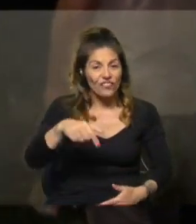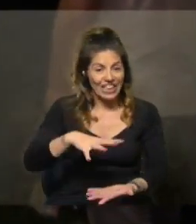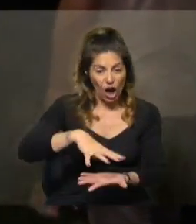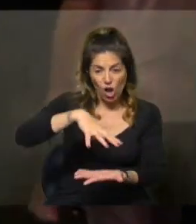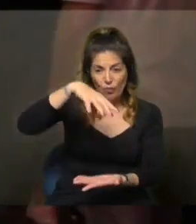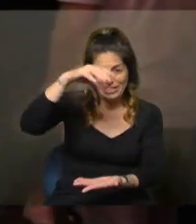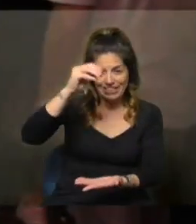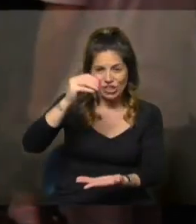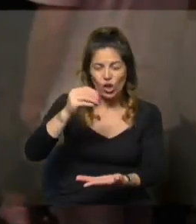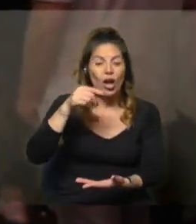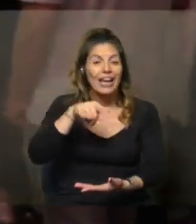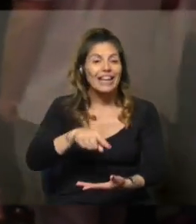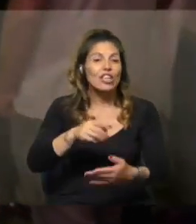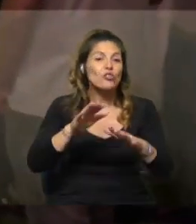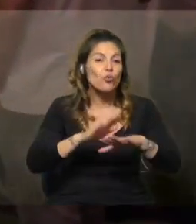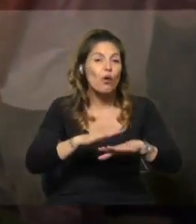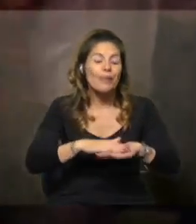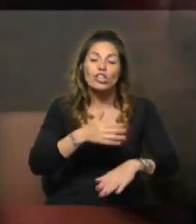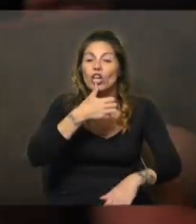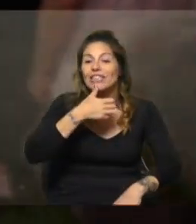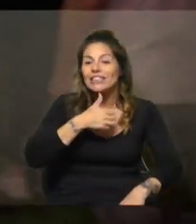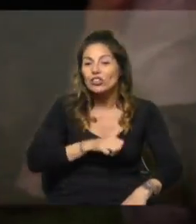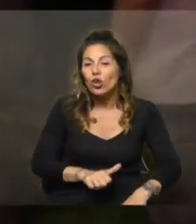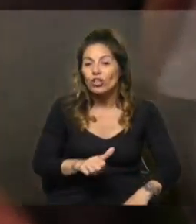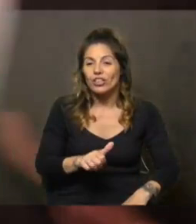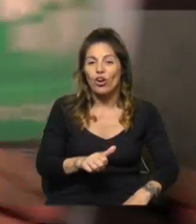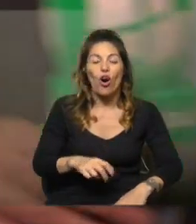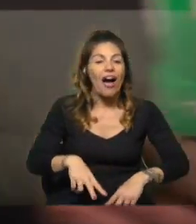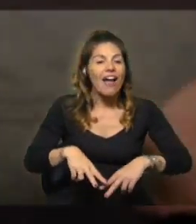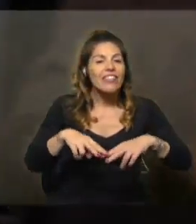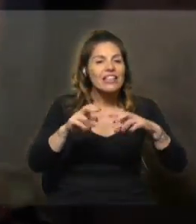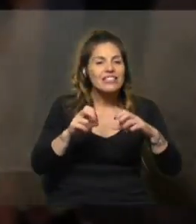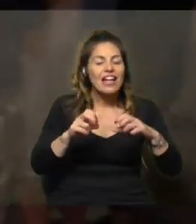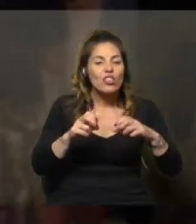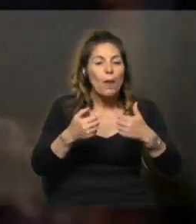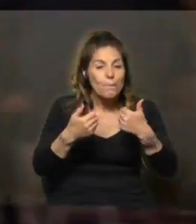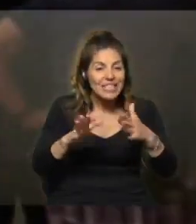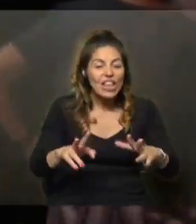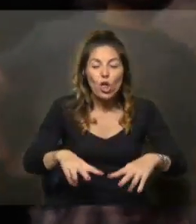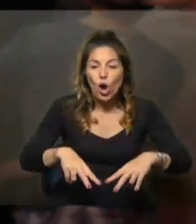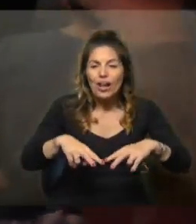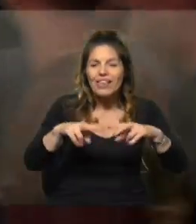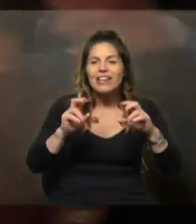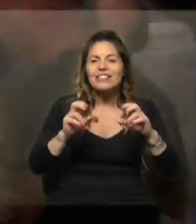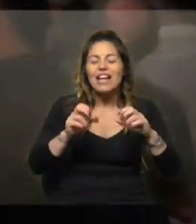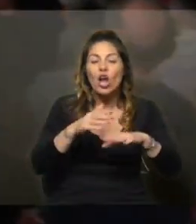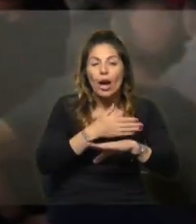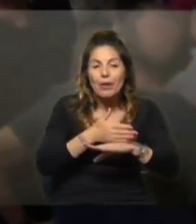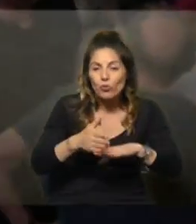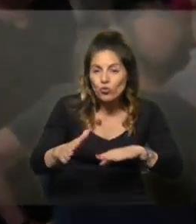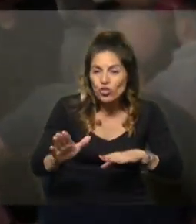obelisco Esta es una instancia histórica está analizando estamos empezando a analizar sus